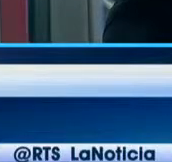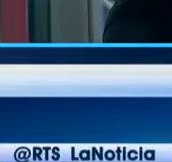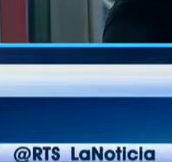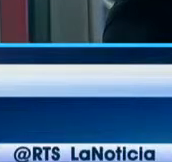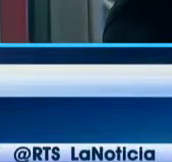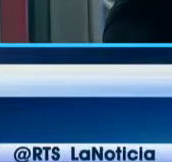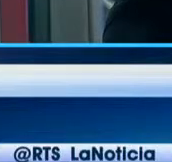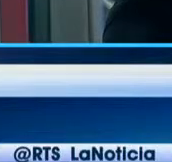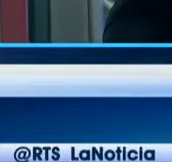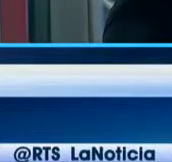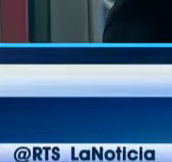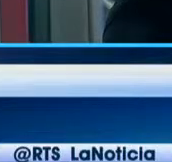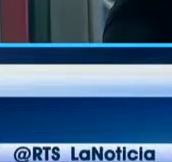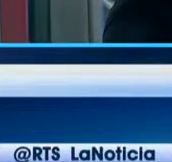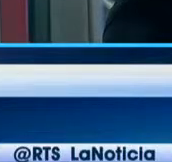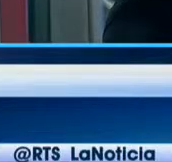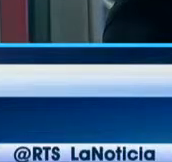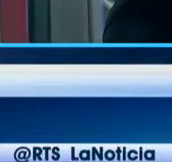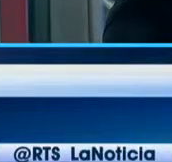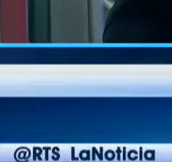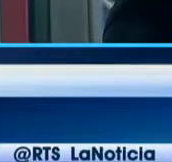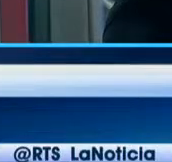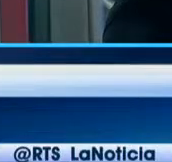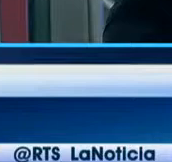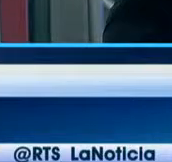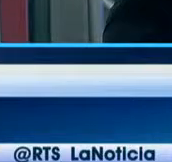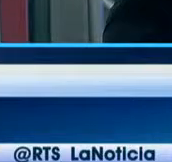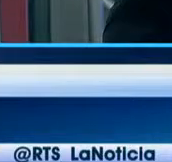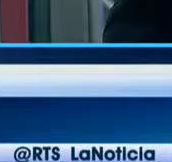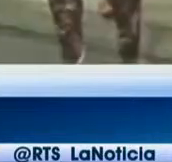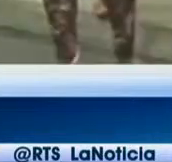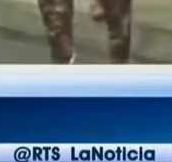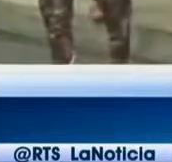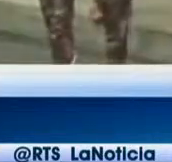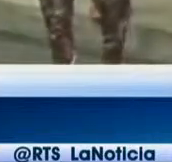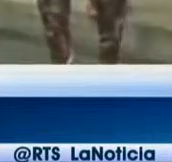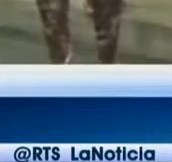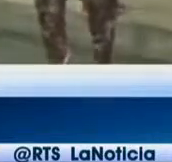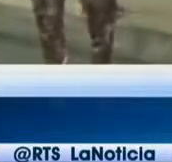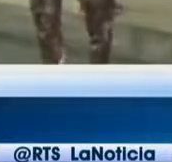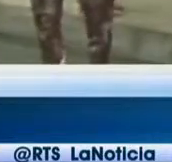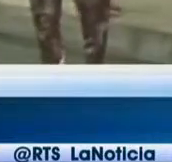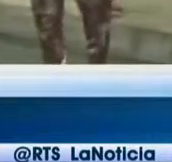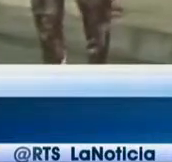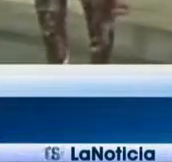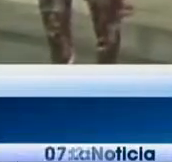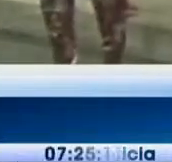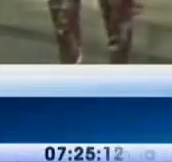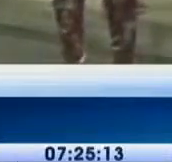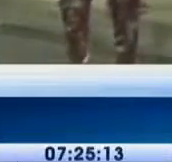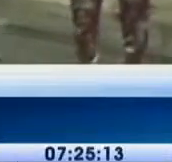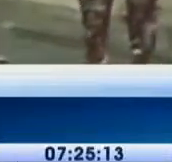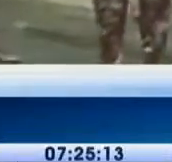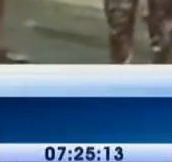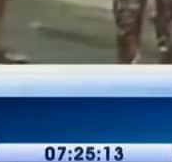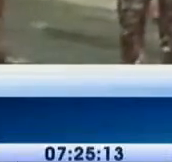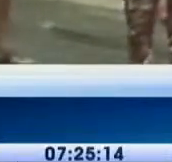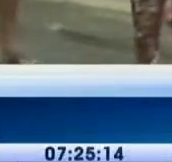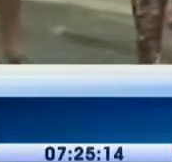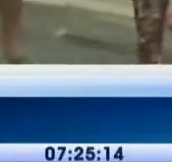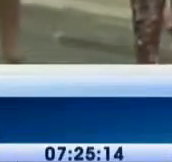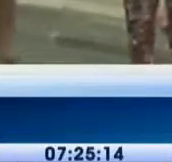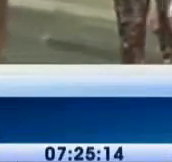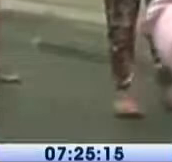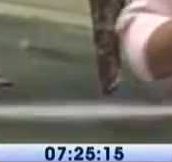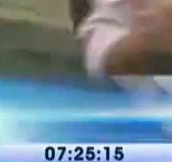Estamos en la Isla Trinitaria, en la cooperativa El Diamante, y estamos escuchando ya a los moradores de este sector quienes están pidiendo